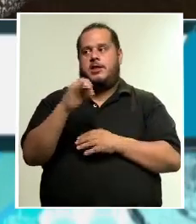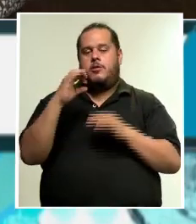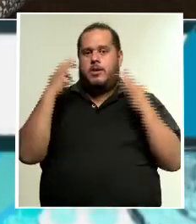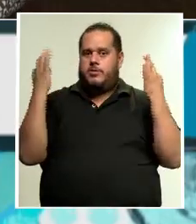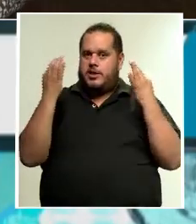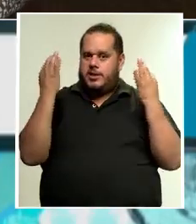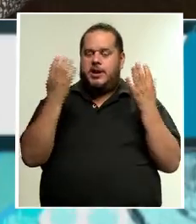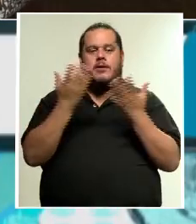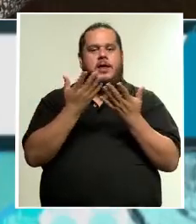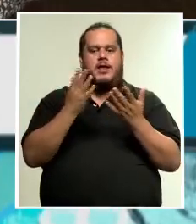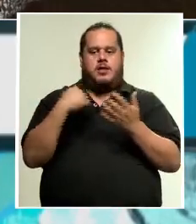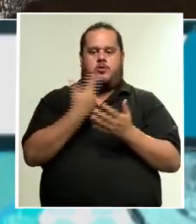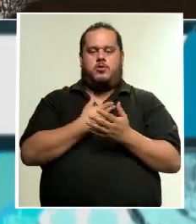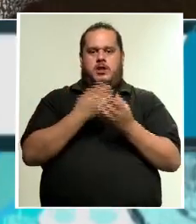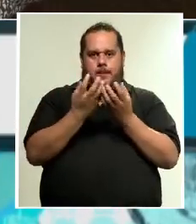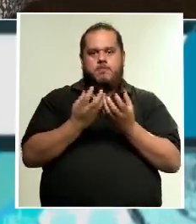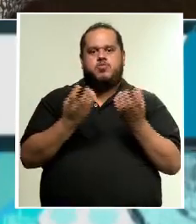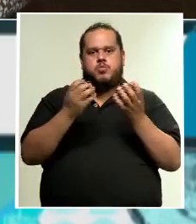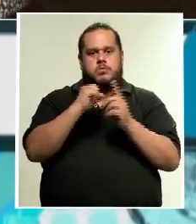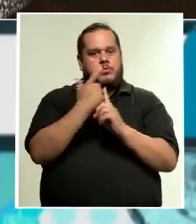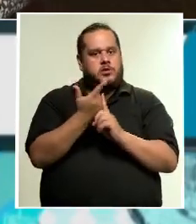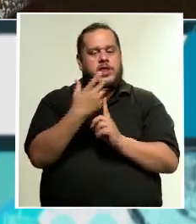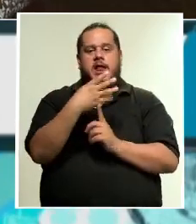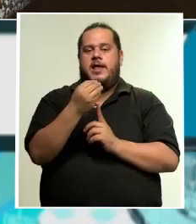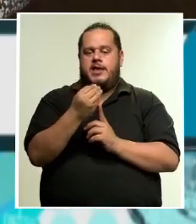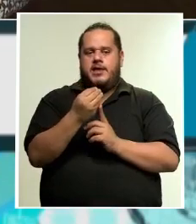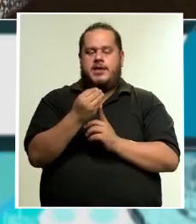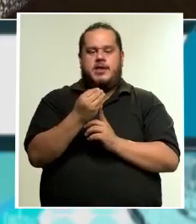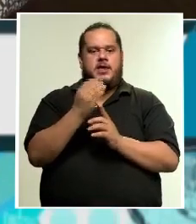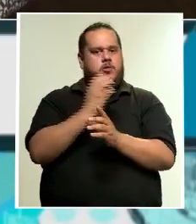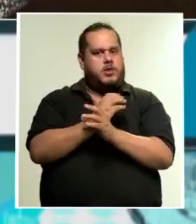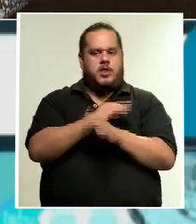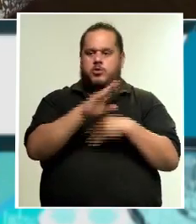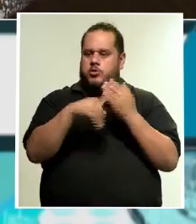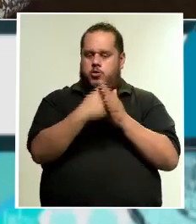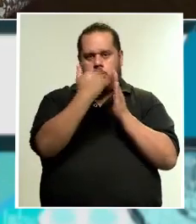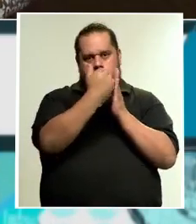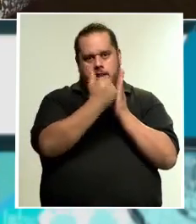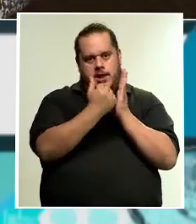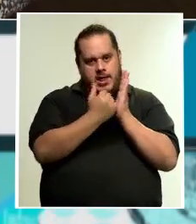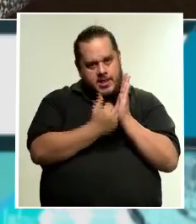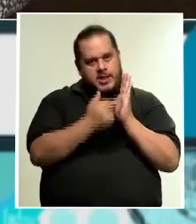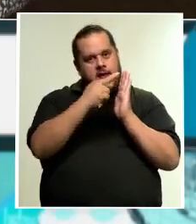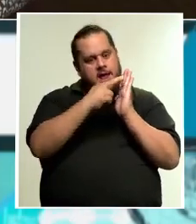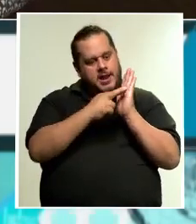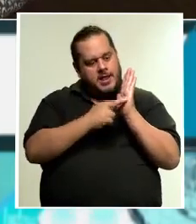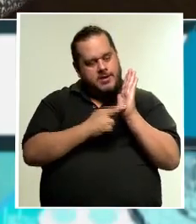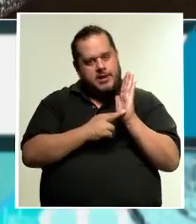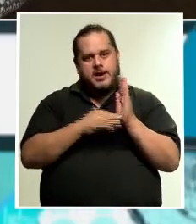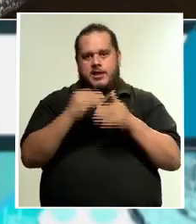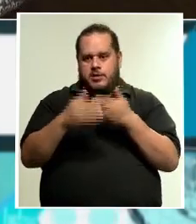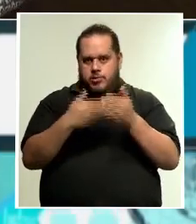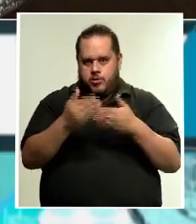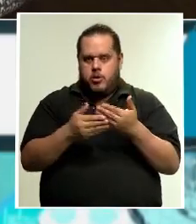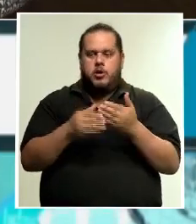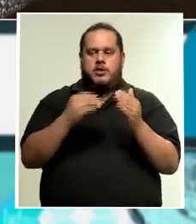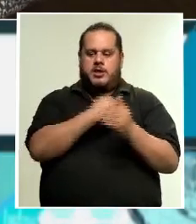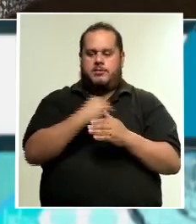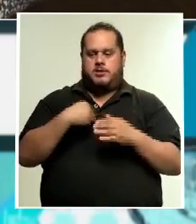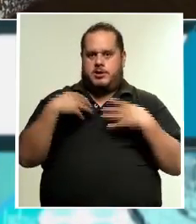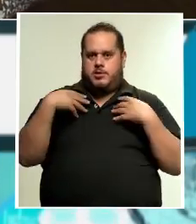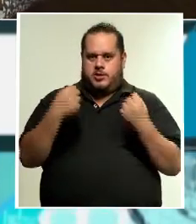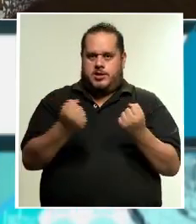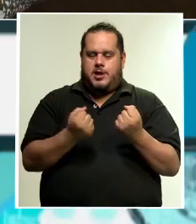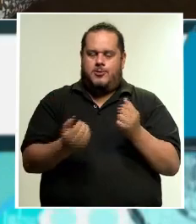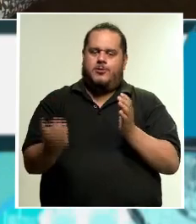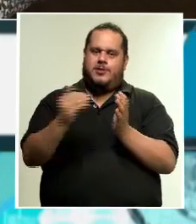nuestra burbuja social y siempre y cuando tomando todas las medidas y el protocolo establecido por el Ministerio de Salud. Vuelvo con usted al estudio